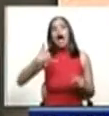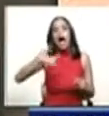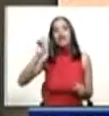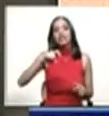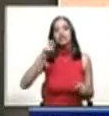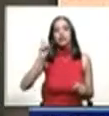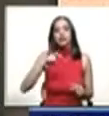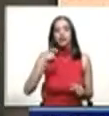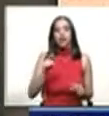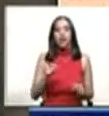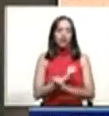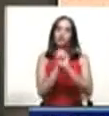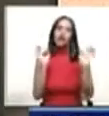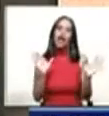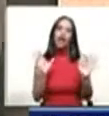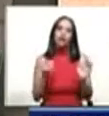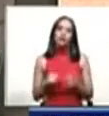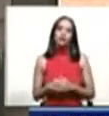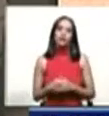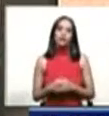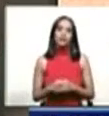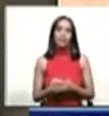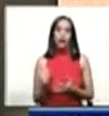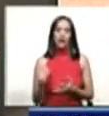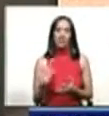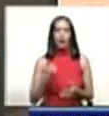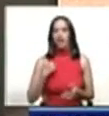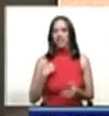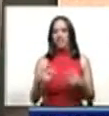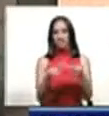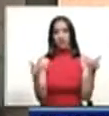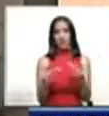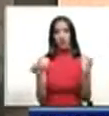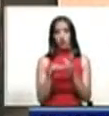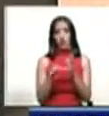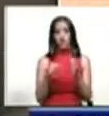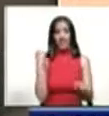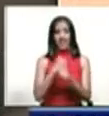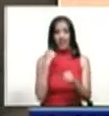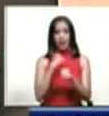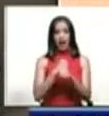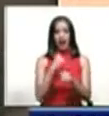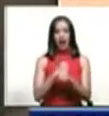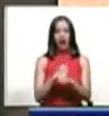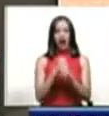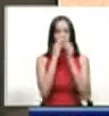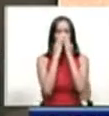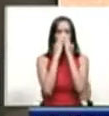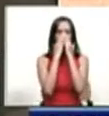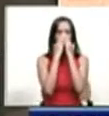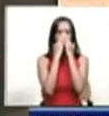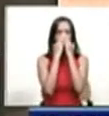obviamente, de apelar a privatizar cualquier espacio en donde el trabajador, en donde el